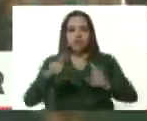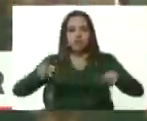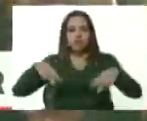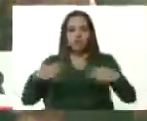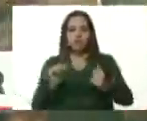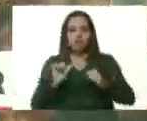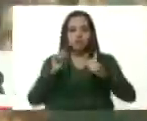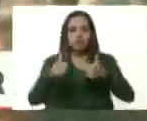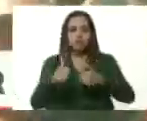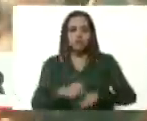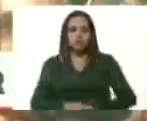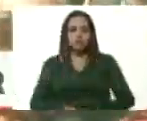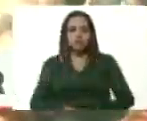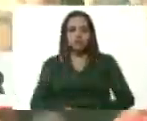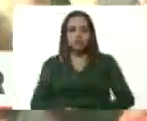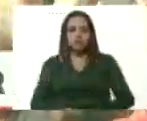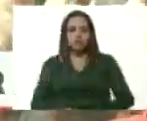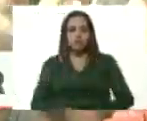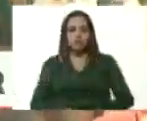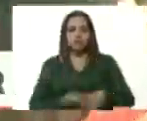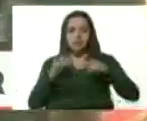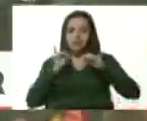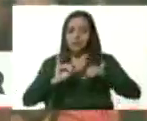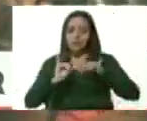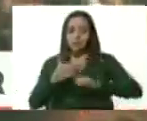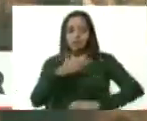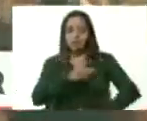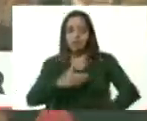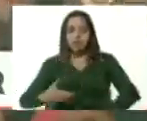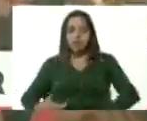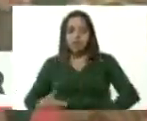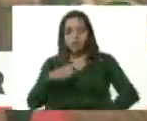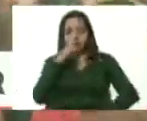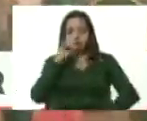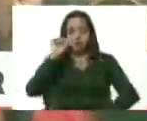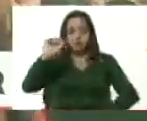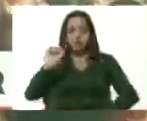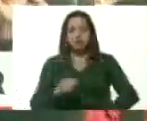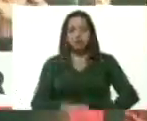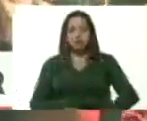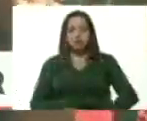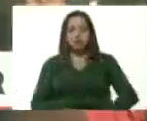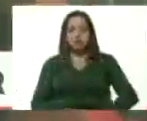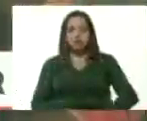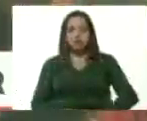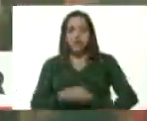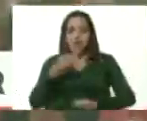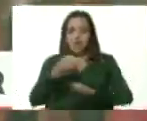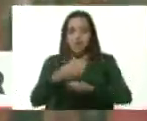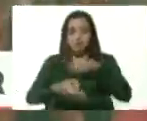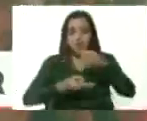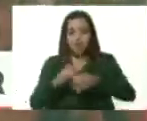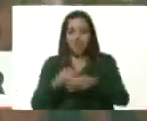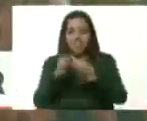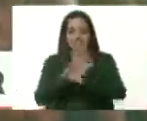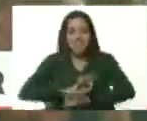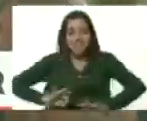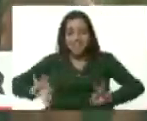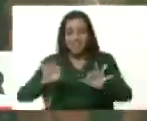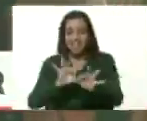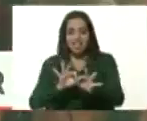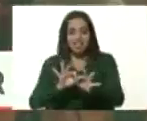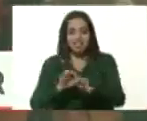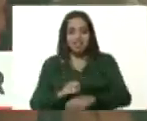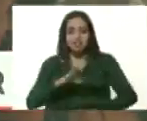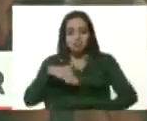reinauguración. Y es que justamente el presidente Nicolás Maduro sentenciaba: nada ni nadie nos